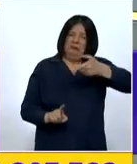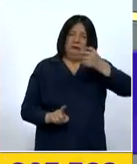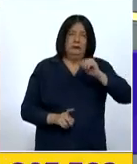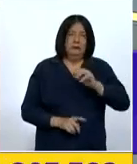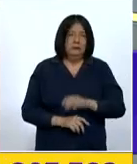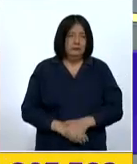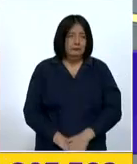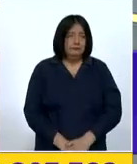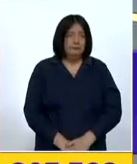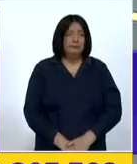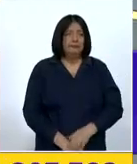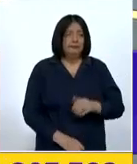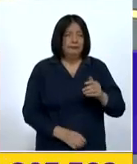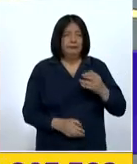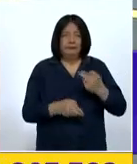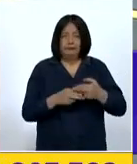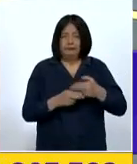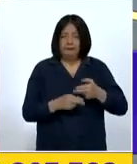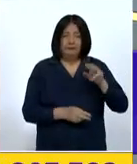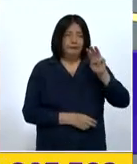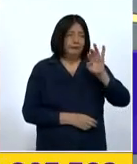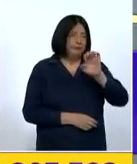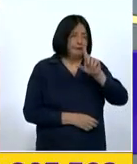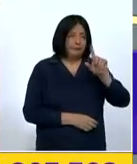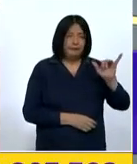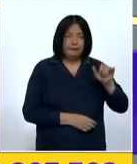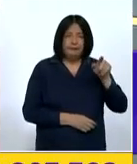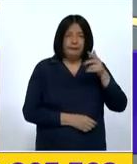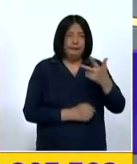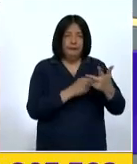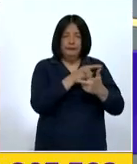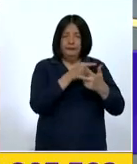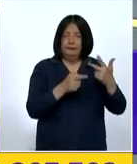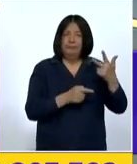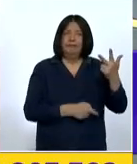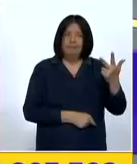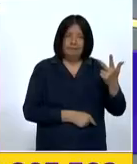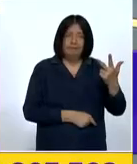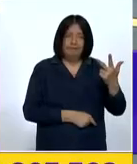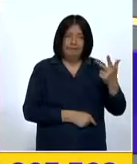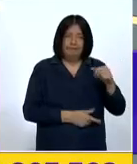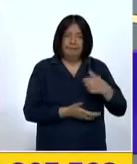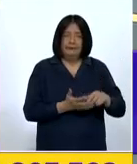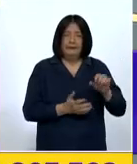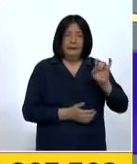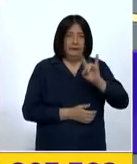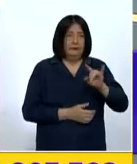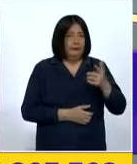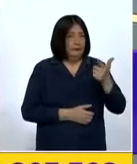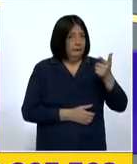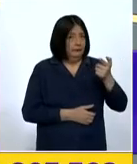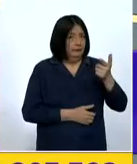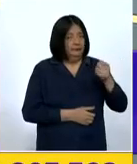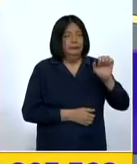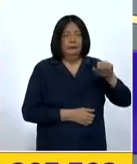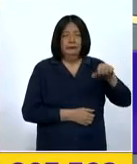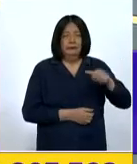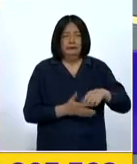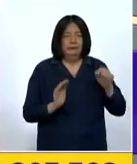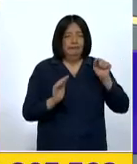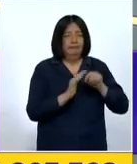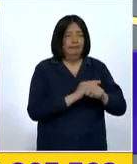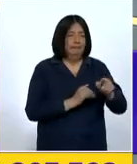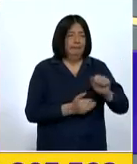en el asiento posterior, es Willy. Estos tres entonces son los que utilizan el arma y perpetran el